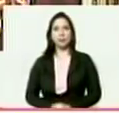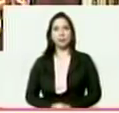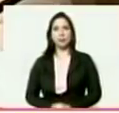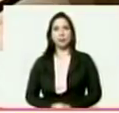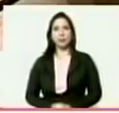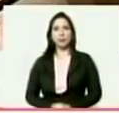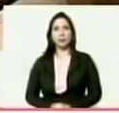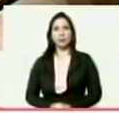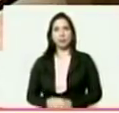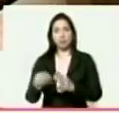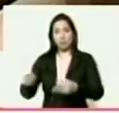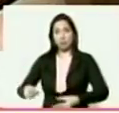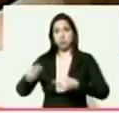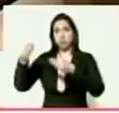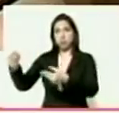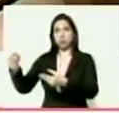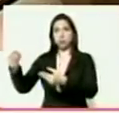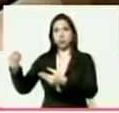introdujo